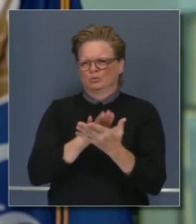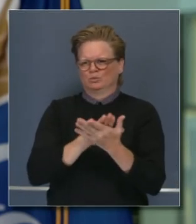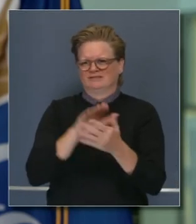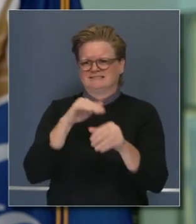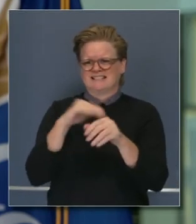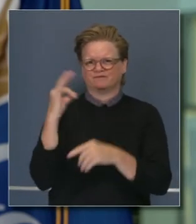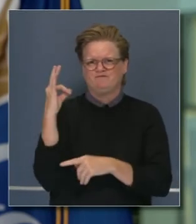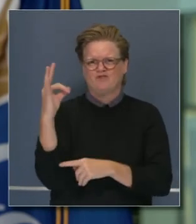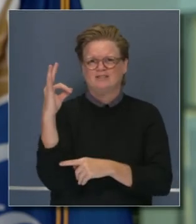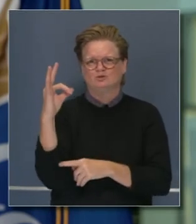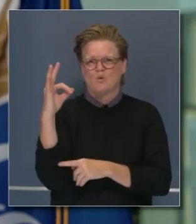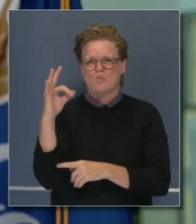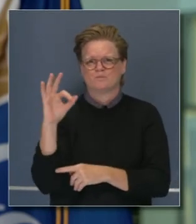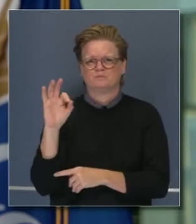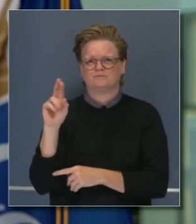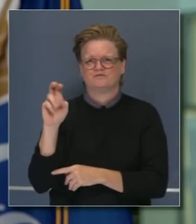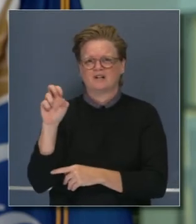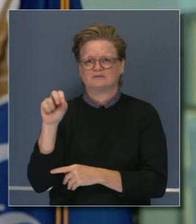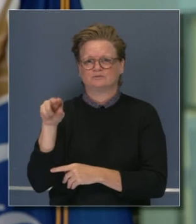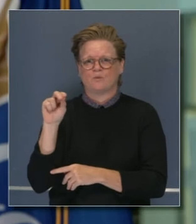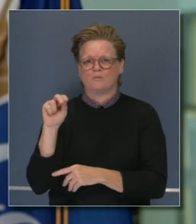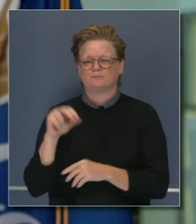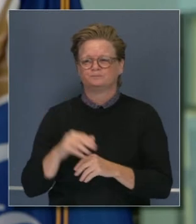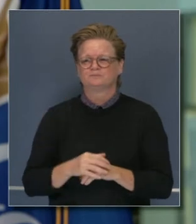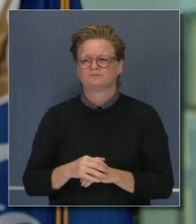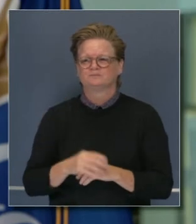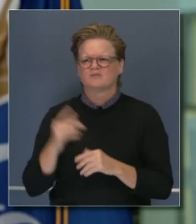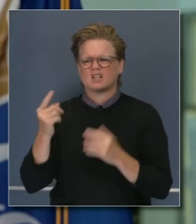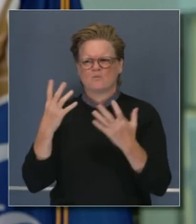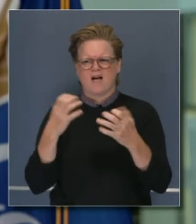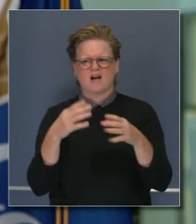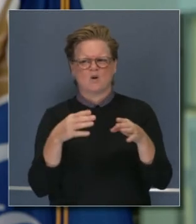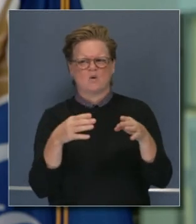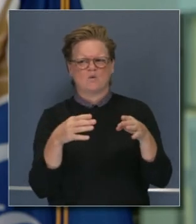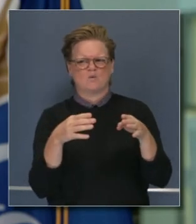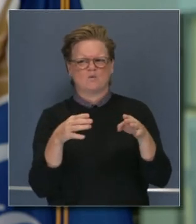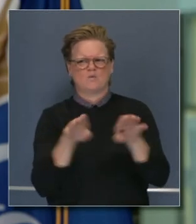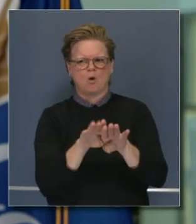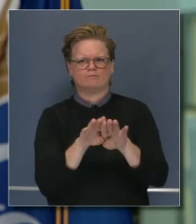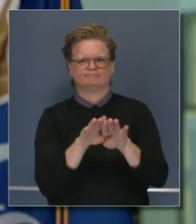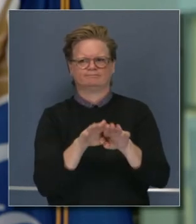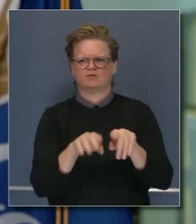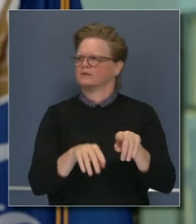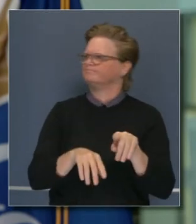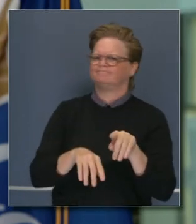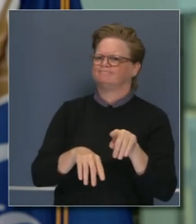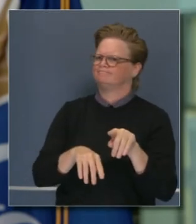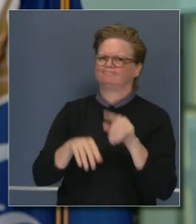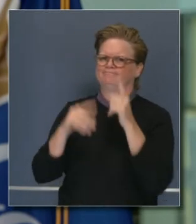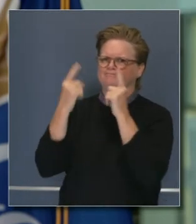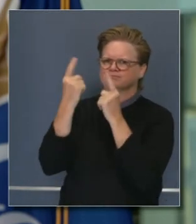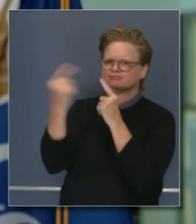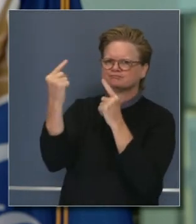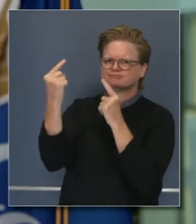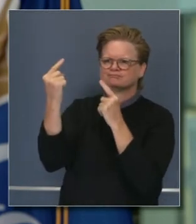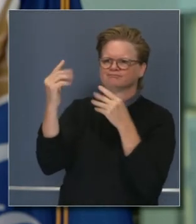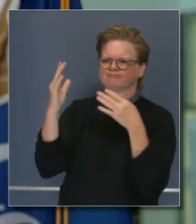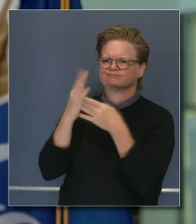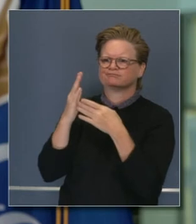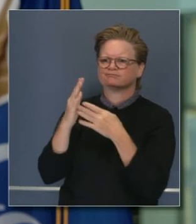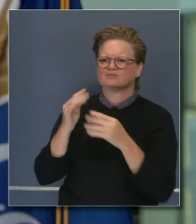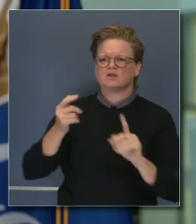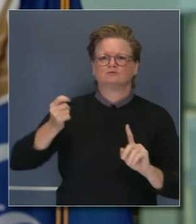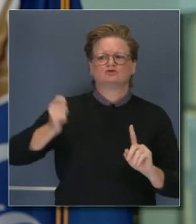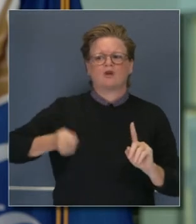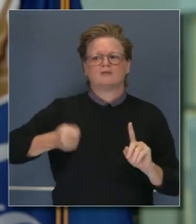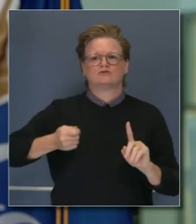en Fresno esta semana negó el que se pudiera cerrar una escuela. Me gustaría saber